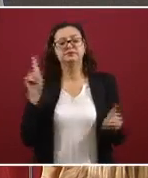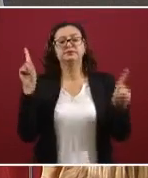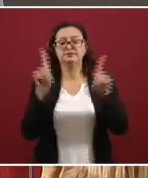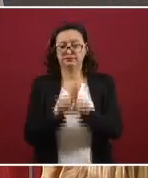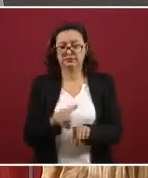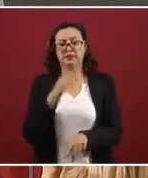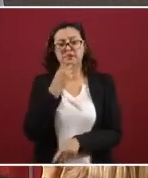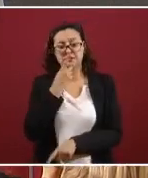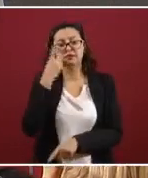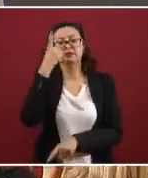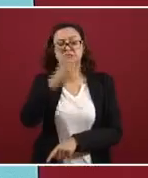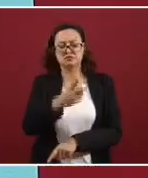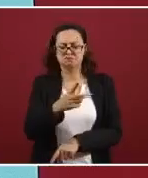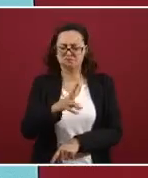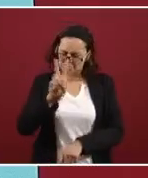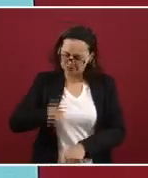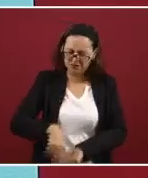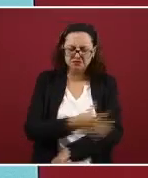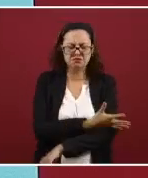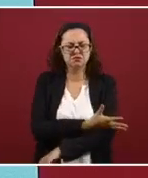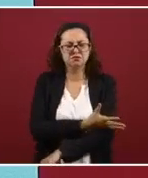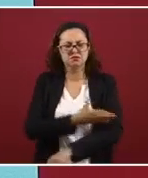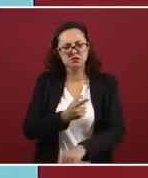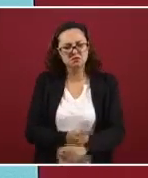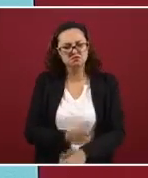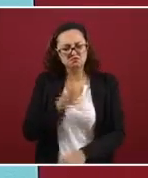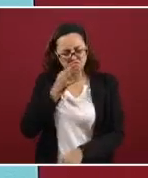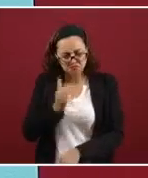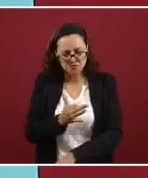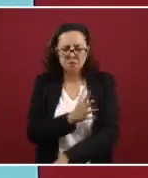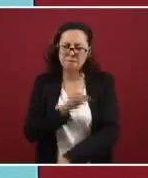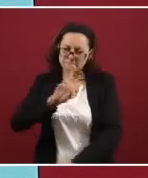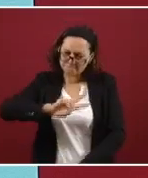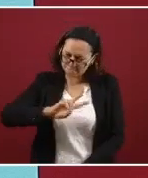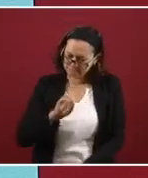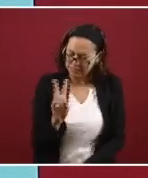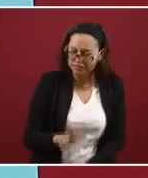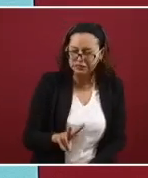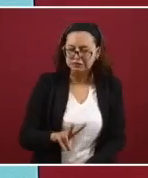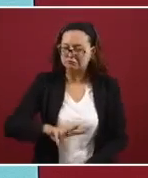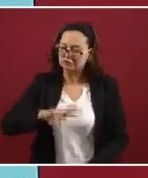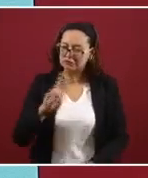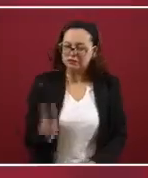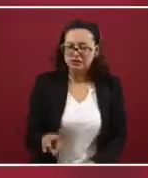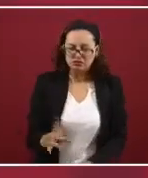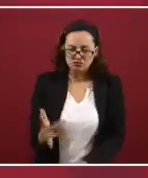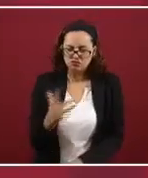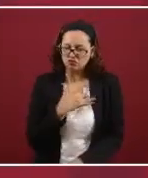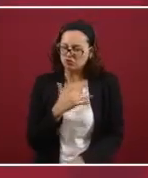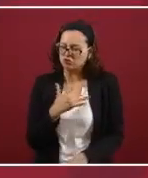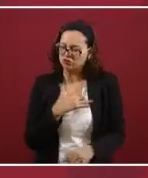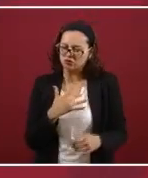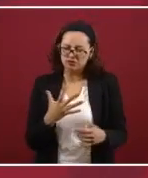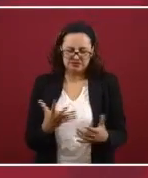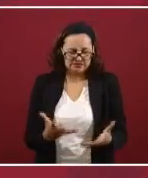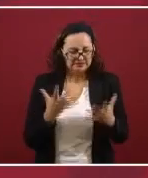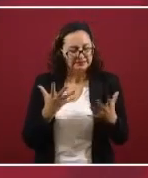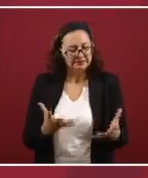y en buena lid que deseo de todo corazón,